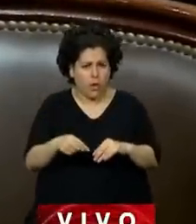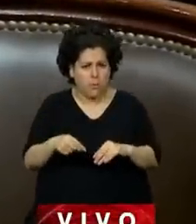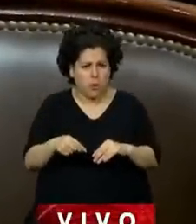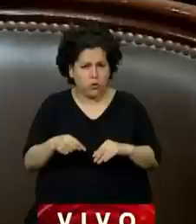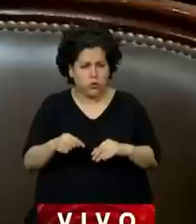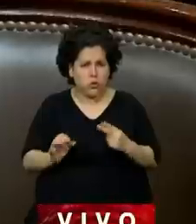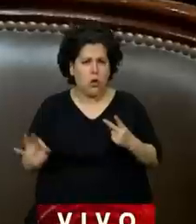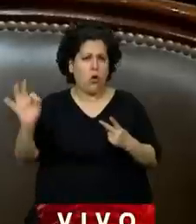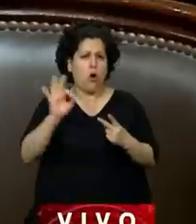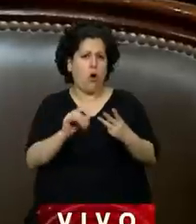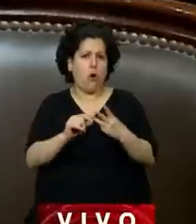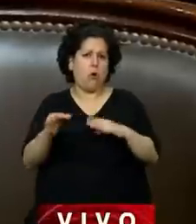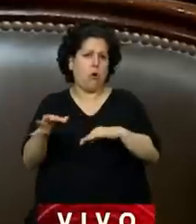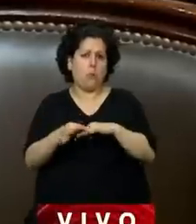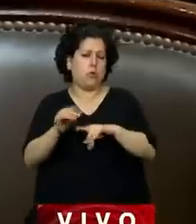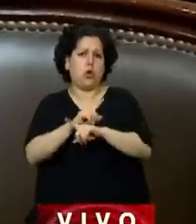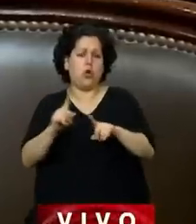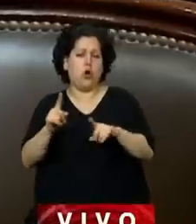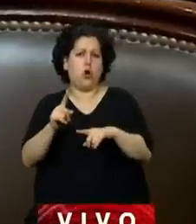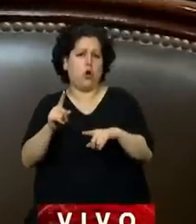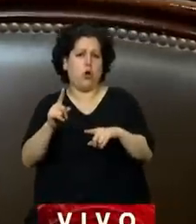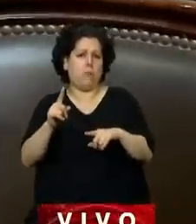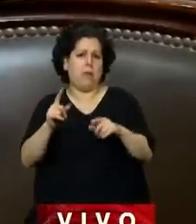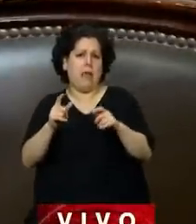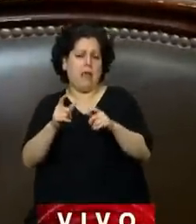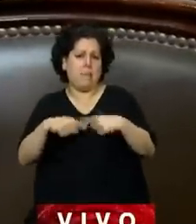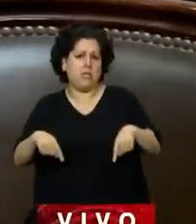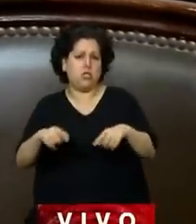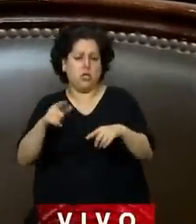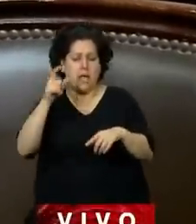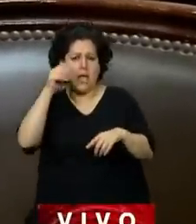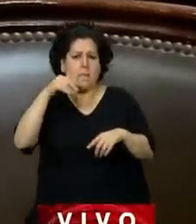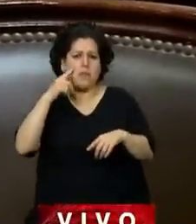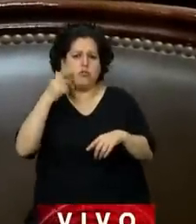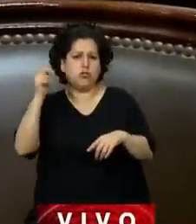¿Un compromiso de no emisión? Miren, este es un presupuesto